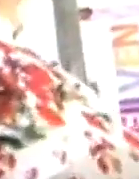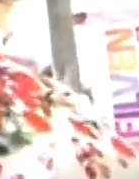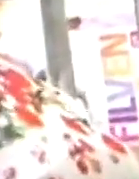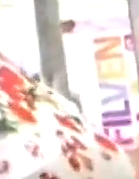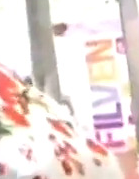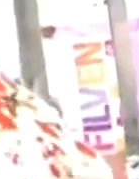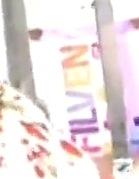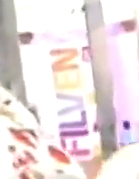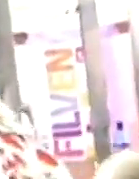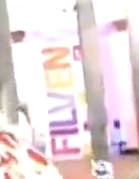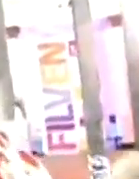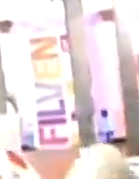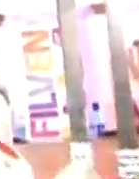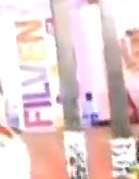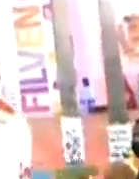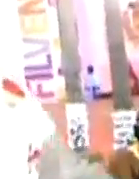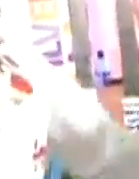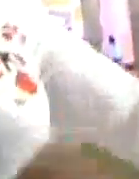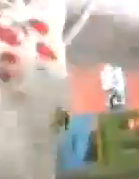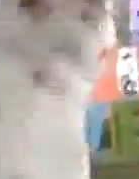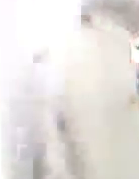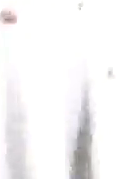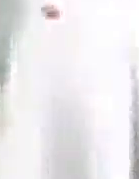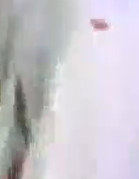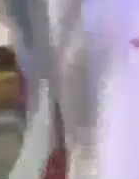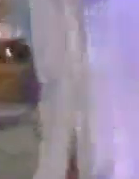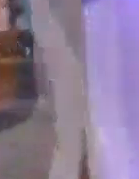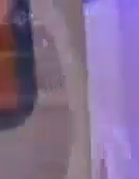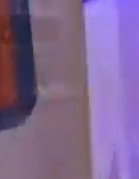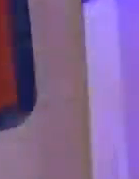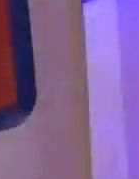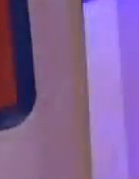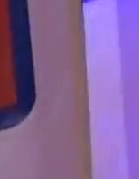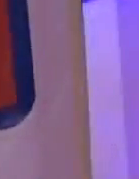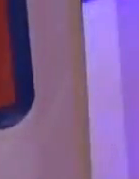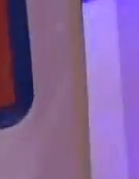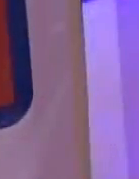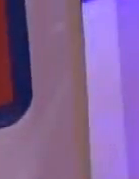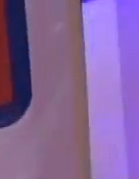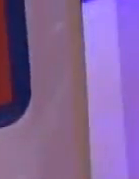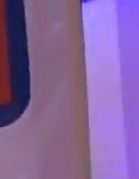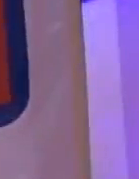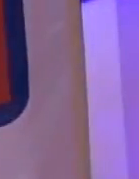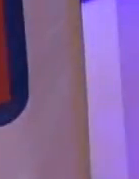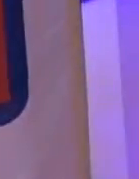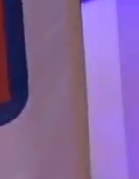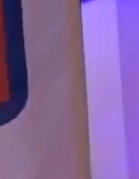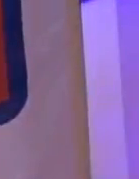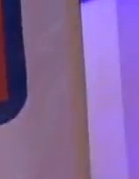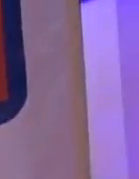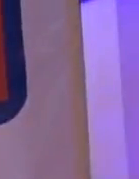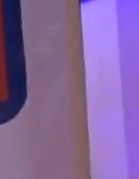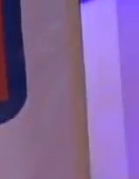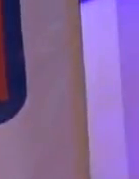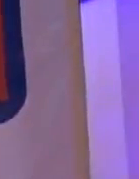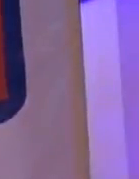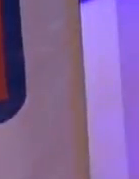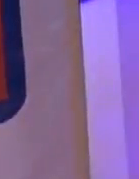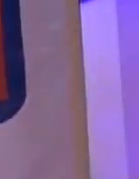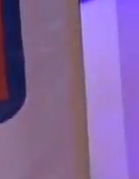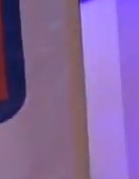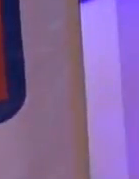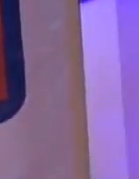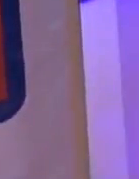en sus primeros seis capítulos serán estrenados el próximo lunes 15 de noviembre. 80